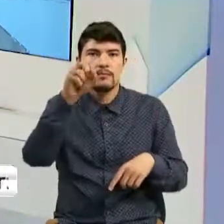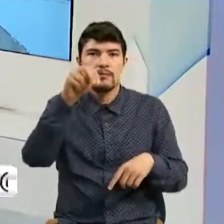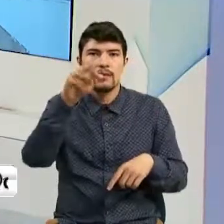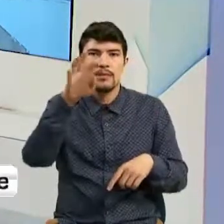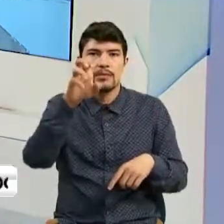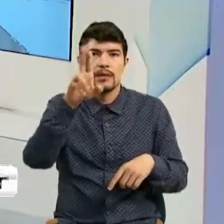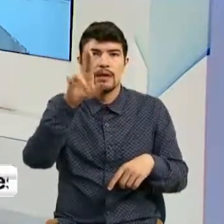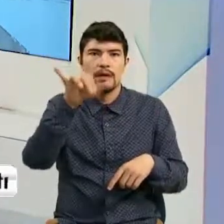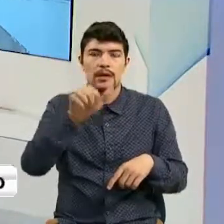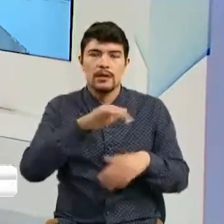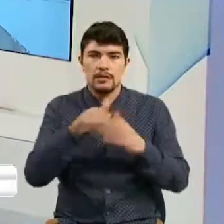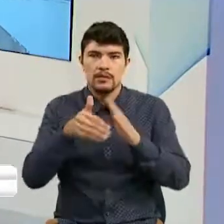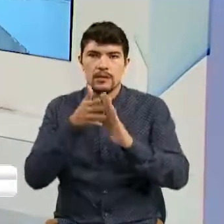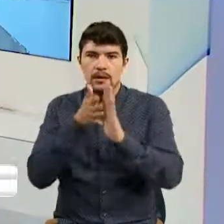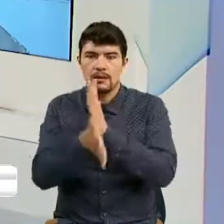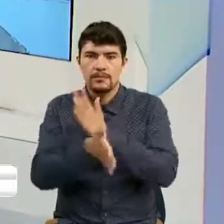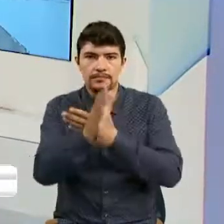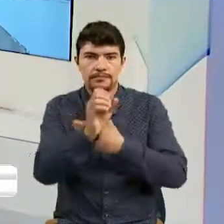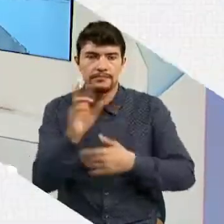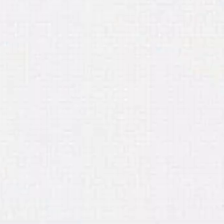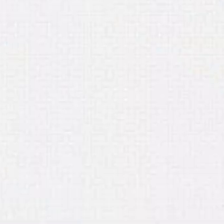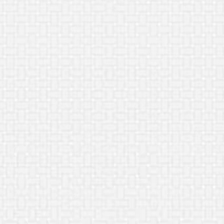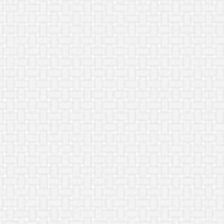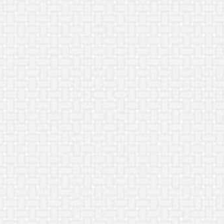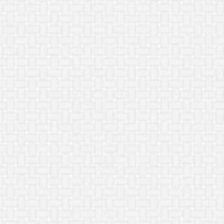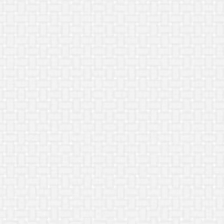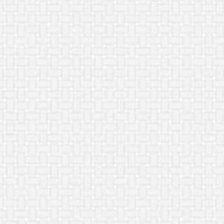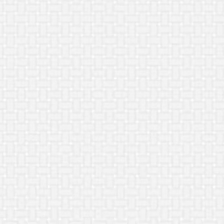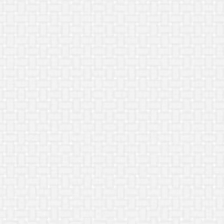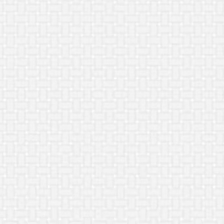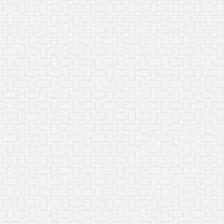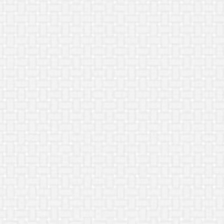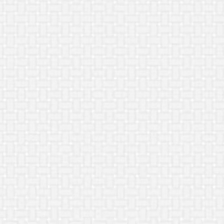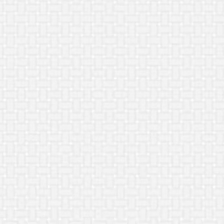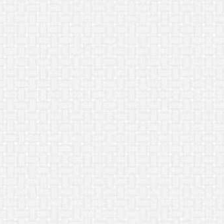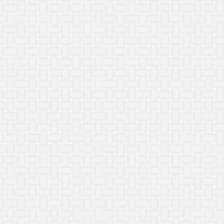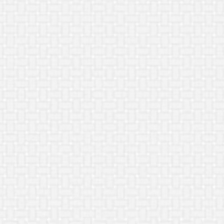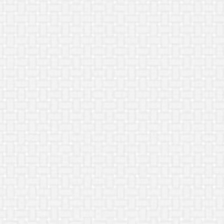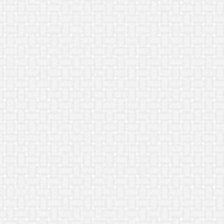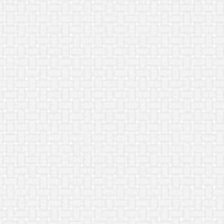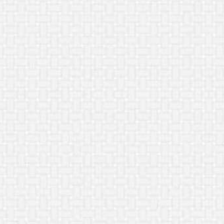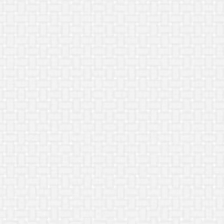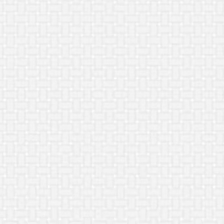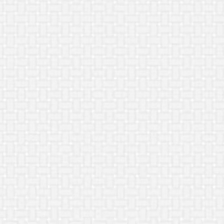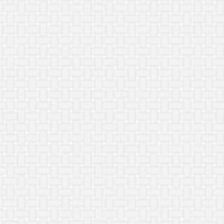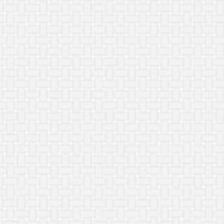Ustedes continúen con más hechos del Gran Santander. Muy buenas tardes. Canaltro.com